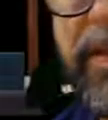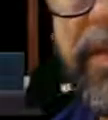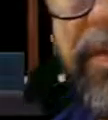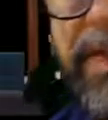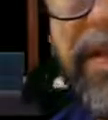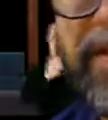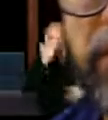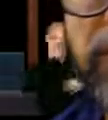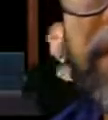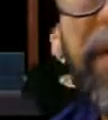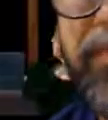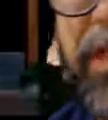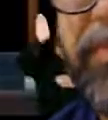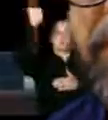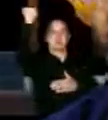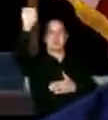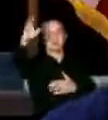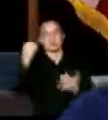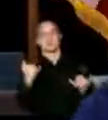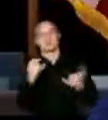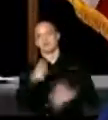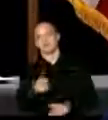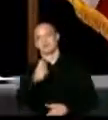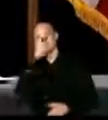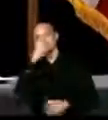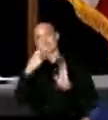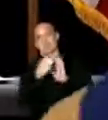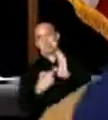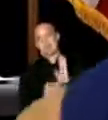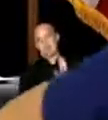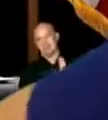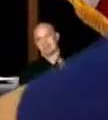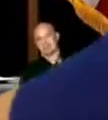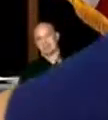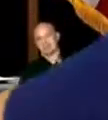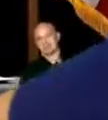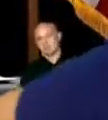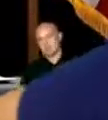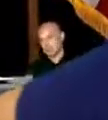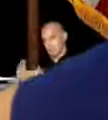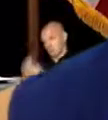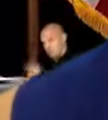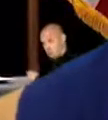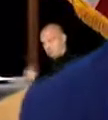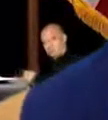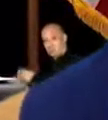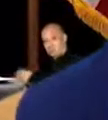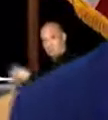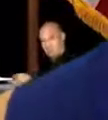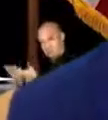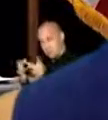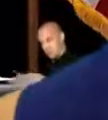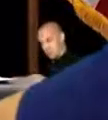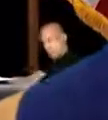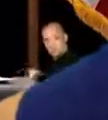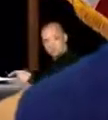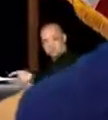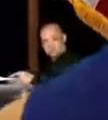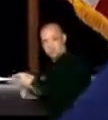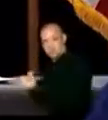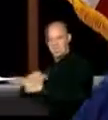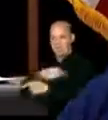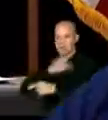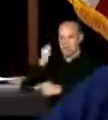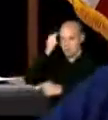le dije, está vigente hasta el 11 de septiembre. Hay un toque de queda que permanece de 10 de la noche